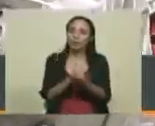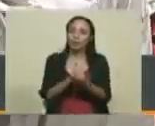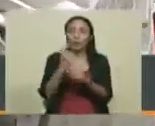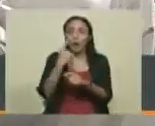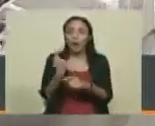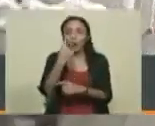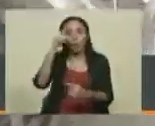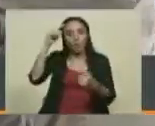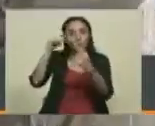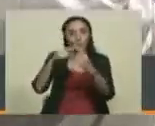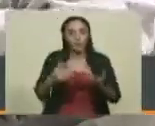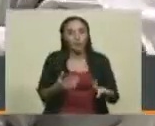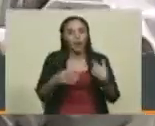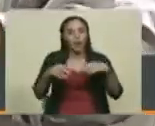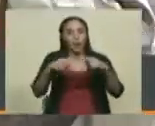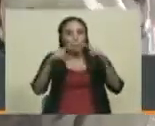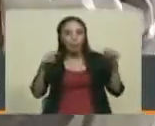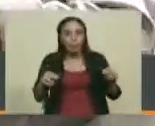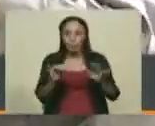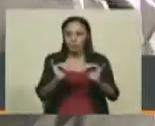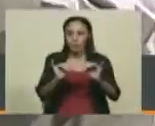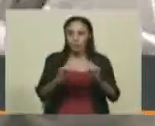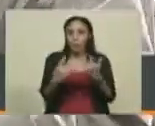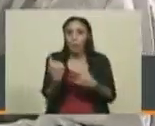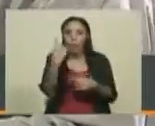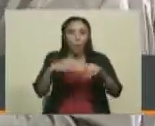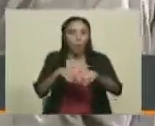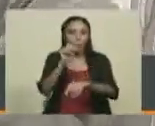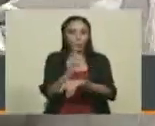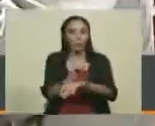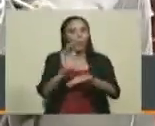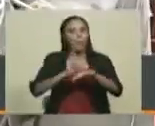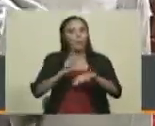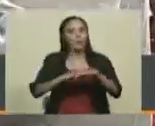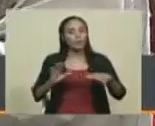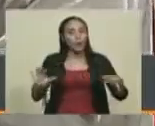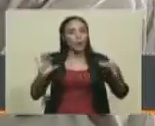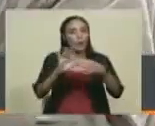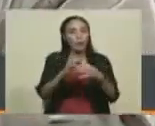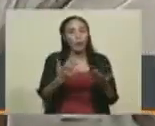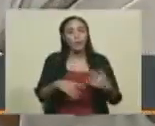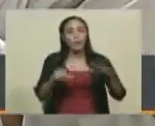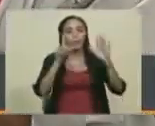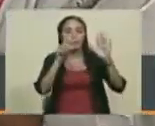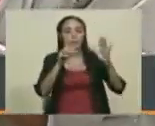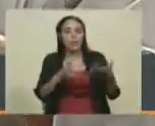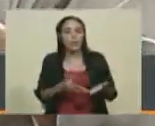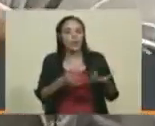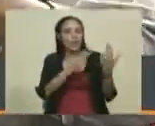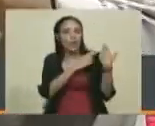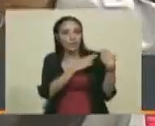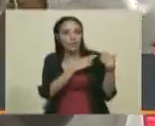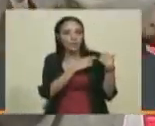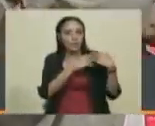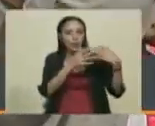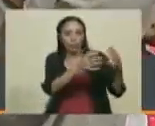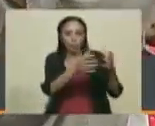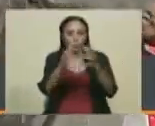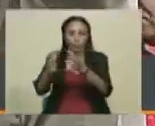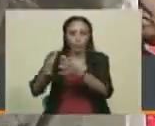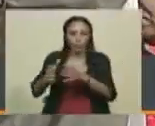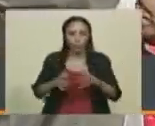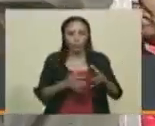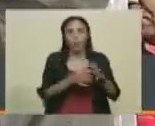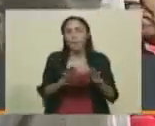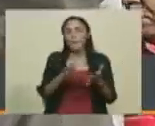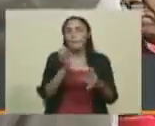solo muelle, debido a que en este proceso intervienen y convergen casi 6 gerencias. Es decir, que yo